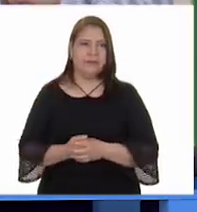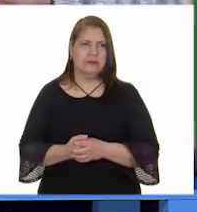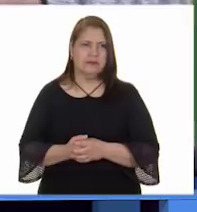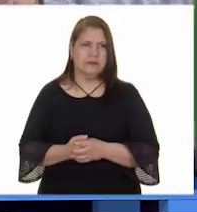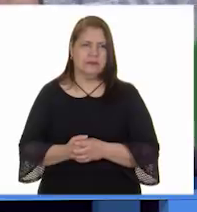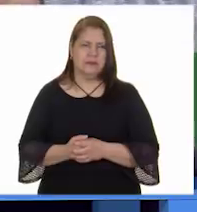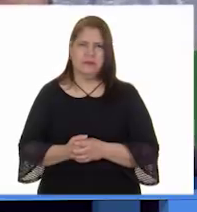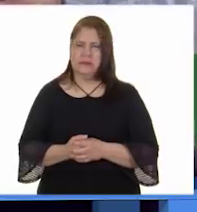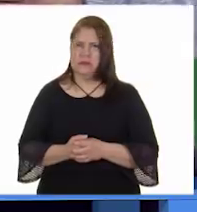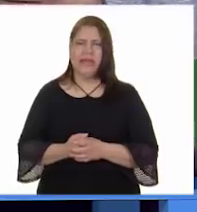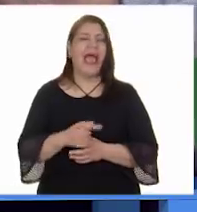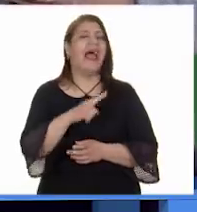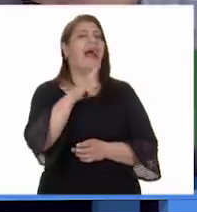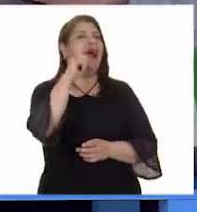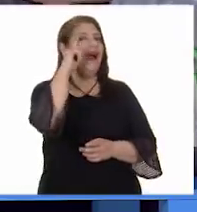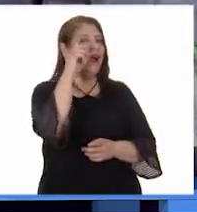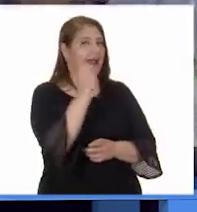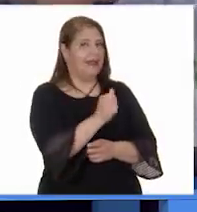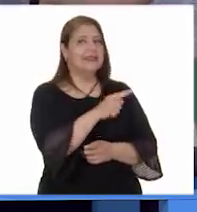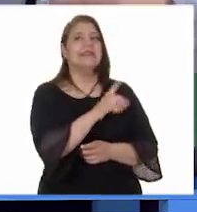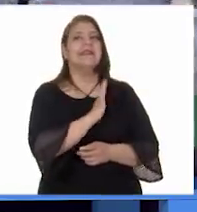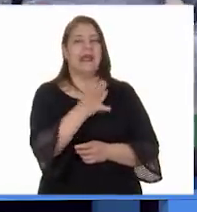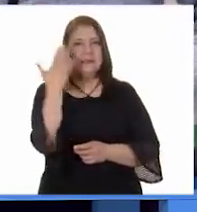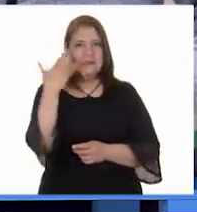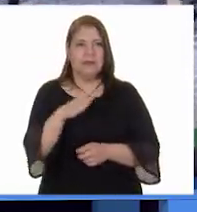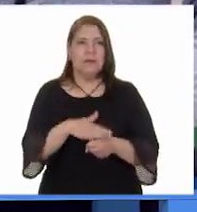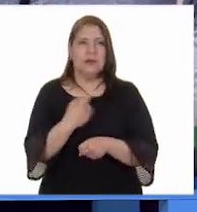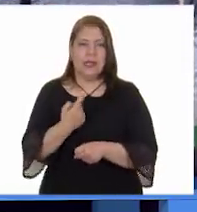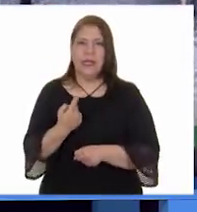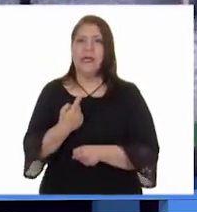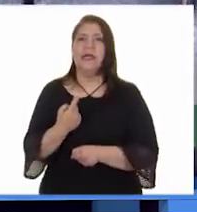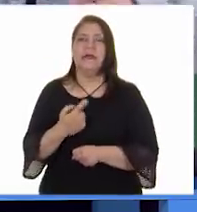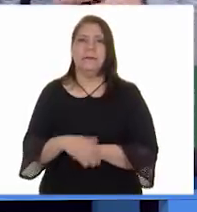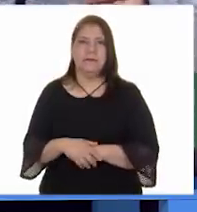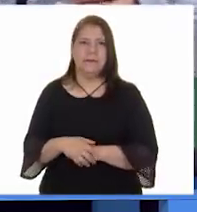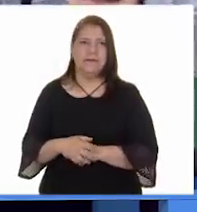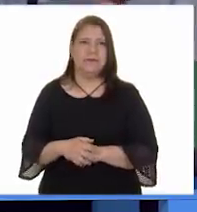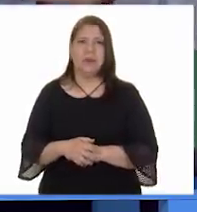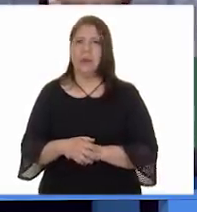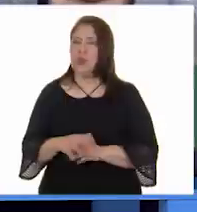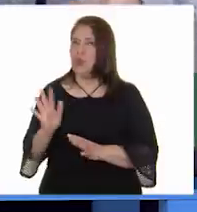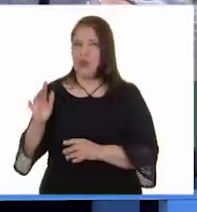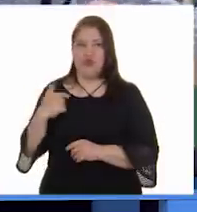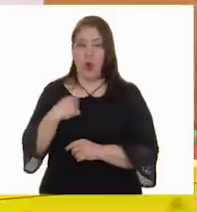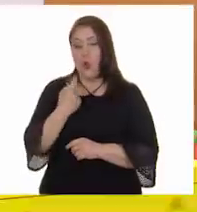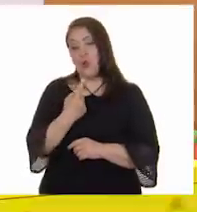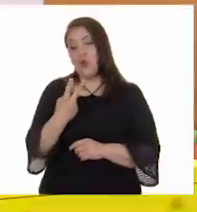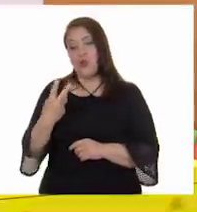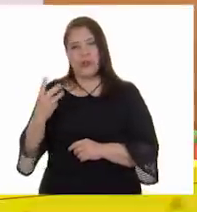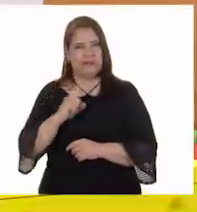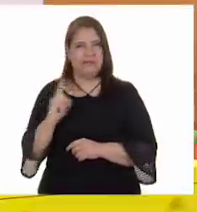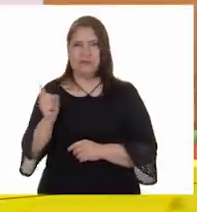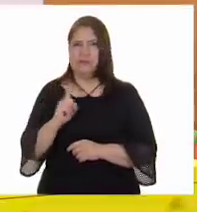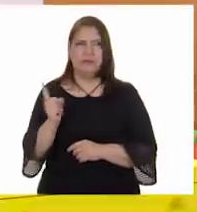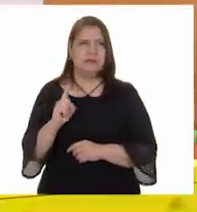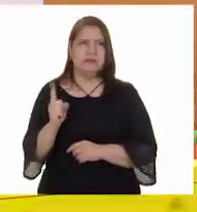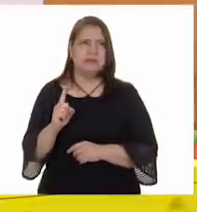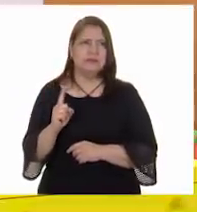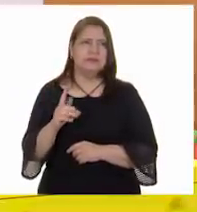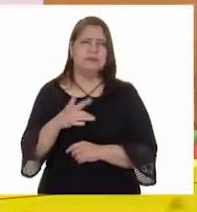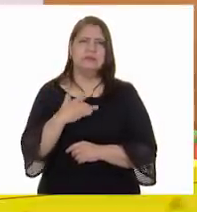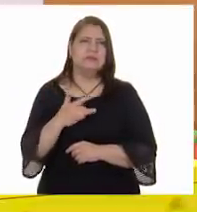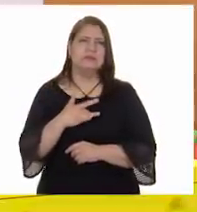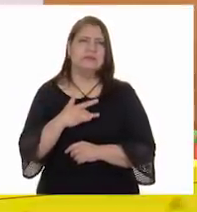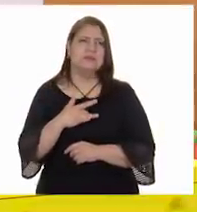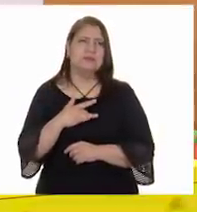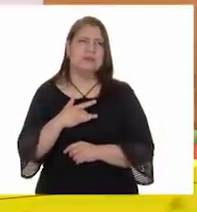Ah, ya sé por qué. En este caso no vamos a... No los voy a enumerar de 1, 2, 3, porque no es enlistarlos o